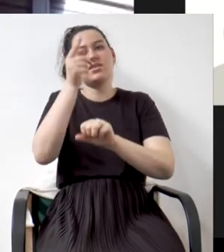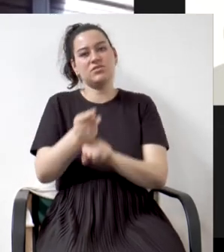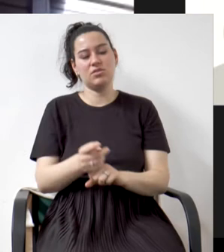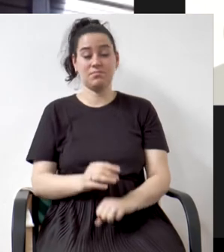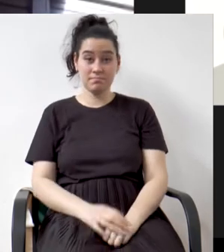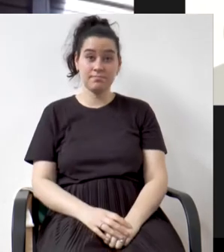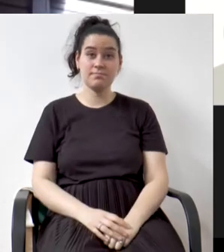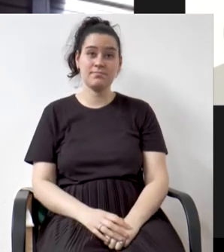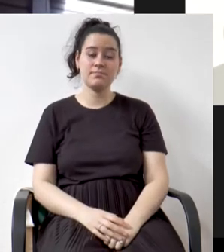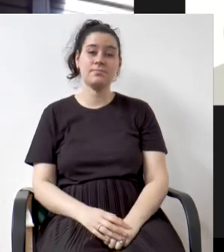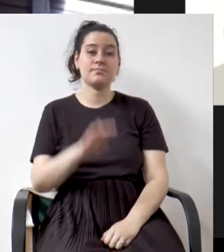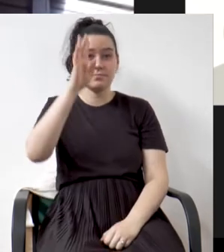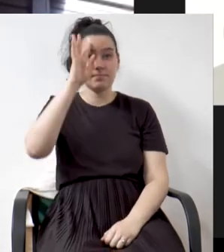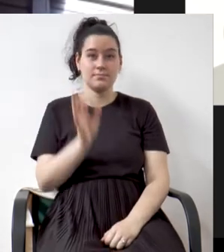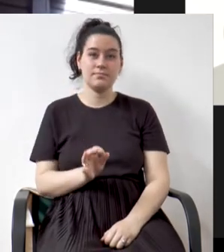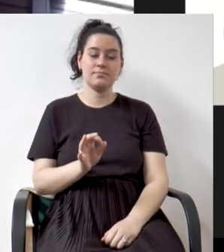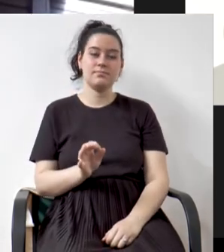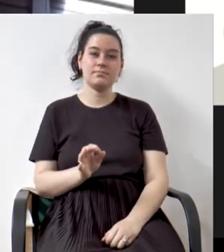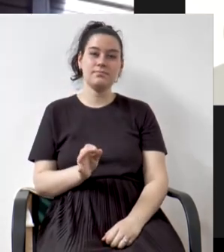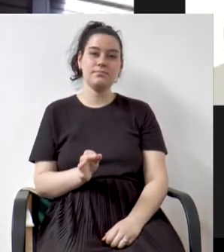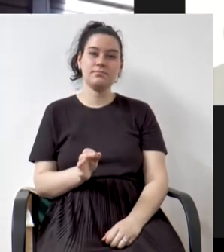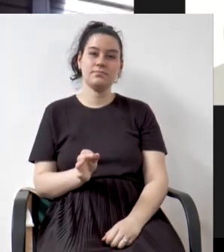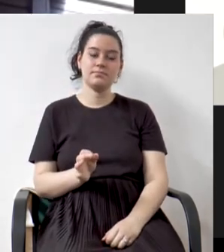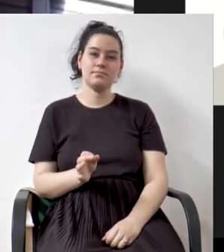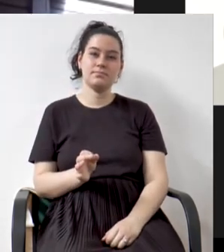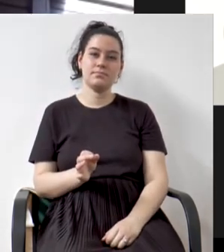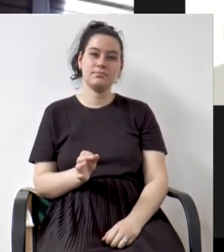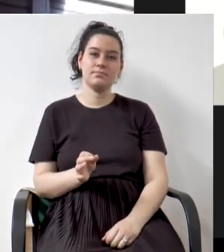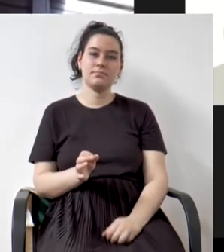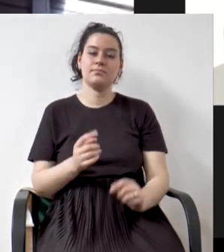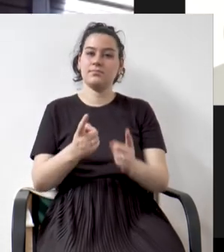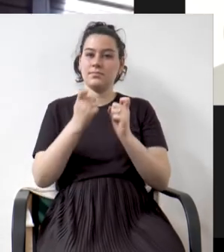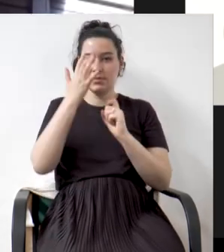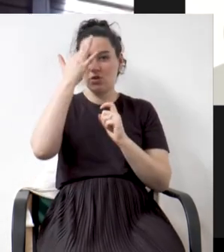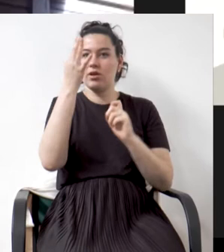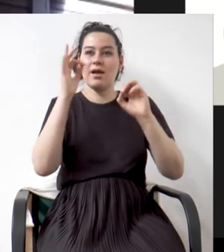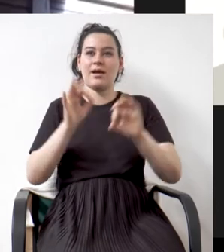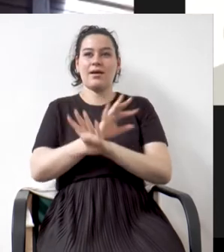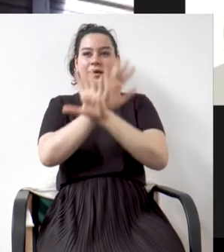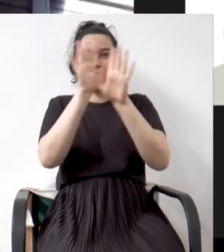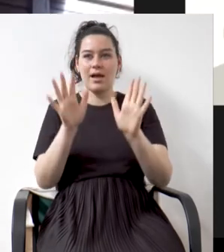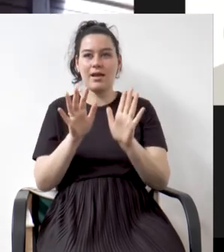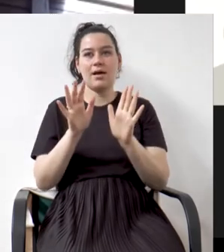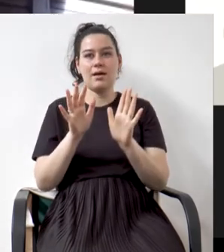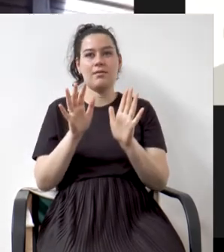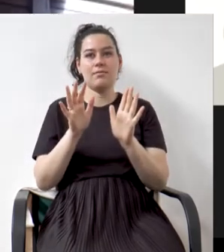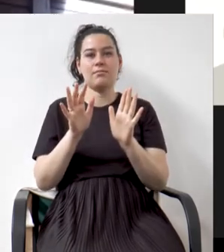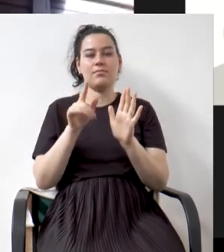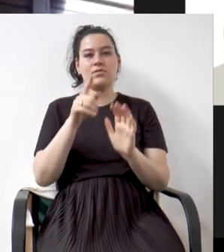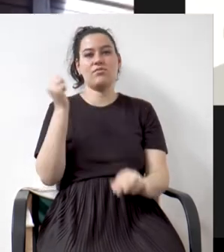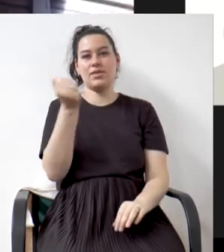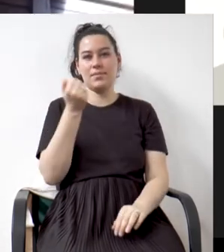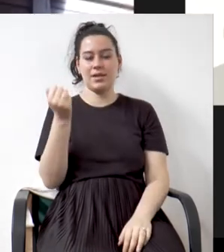decisión. Creo que tener los marcos claros de lo que uno piensa